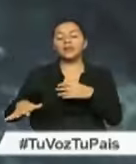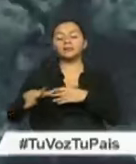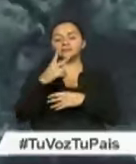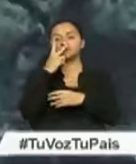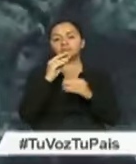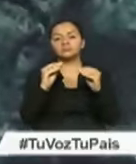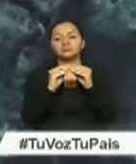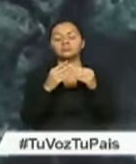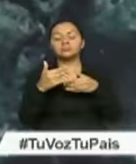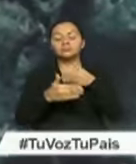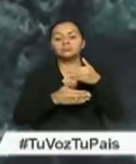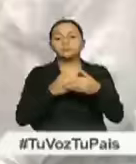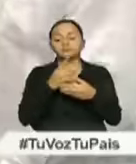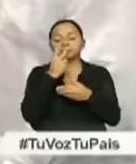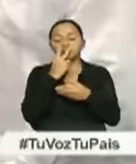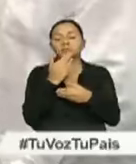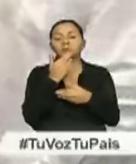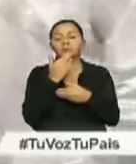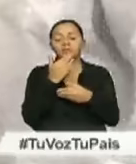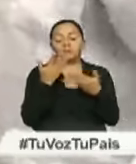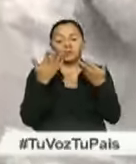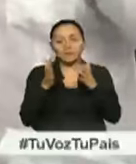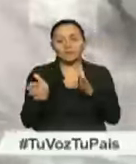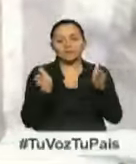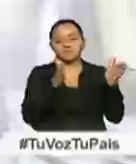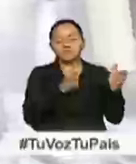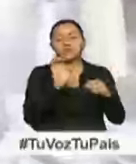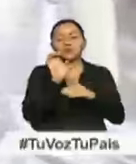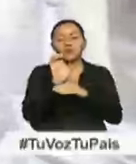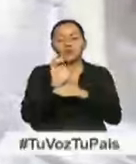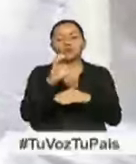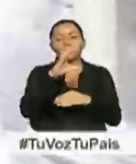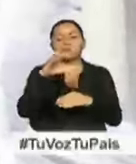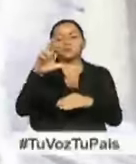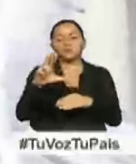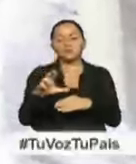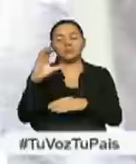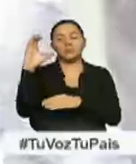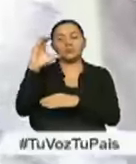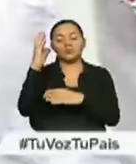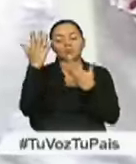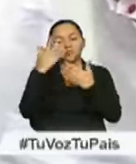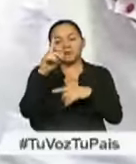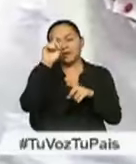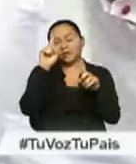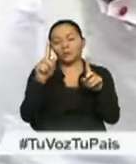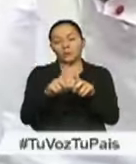territorio continental. Esto luego de que Ecuador, Costa Rica y Colombia sellaran sus